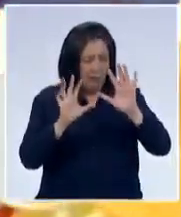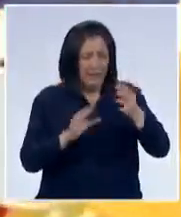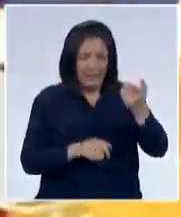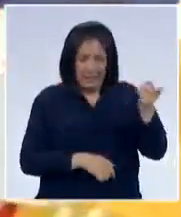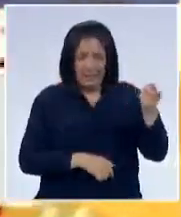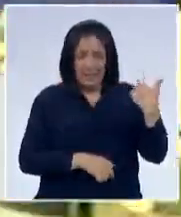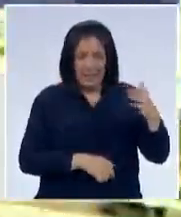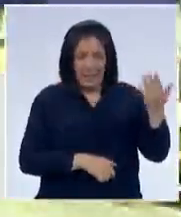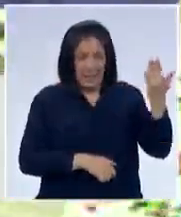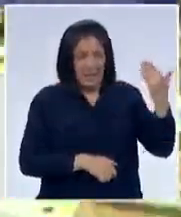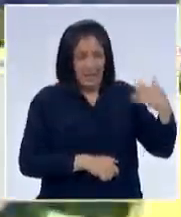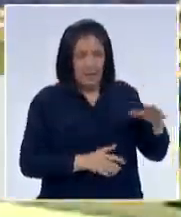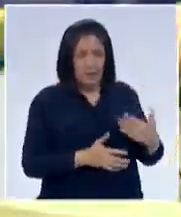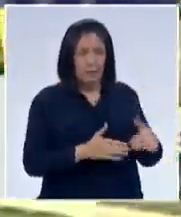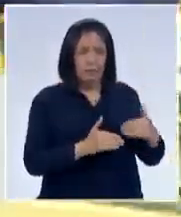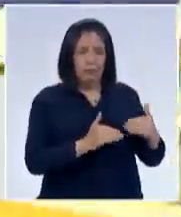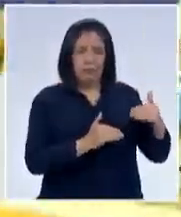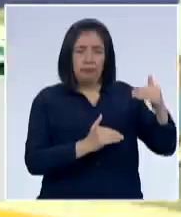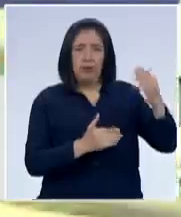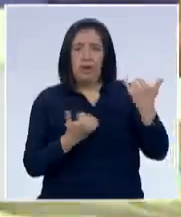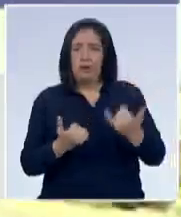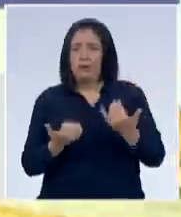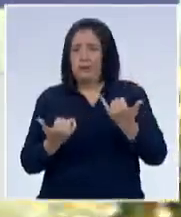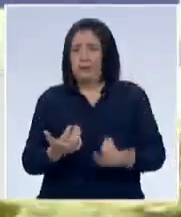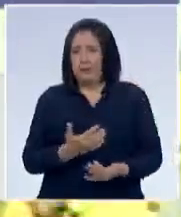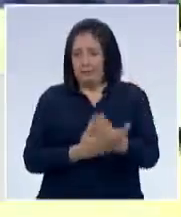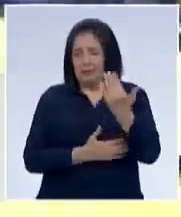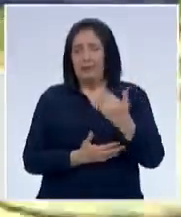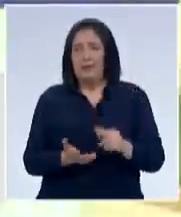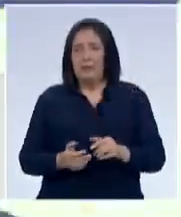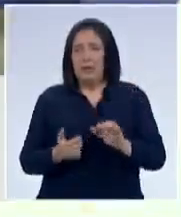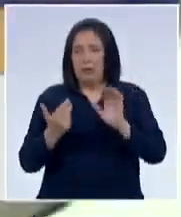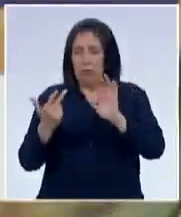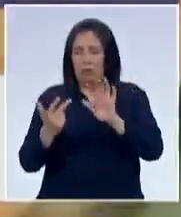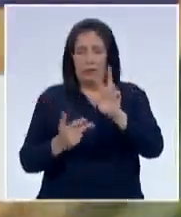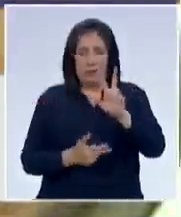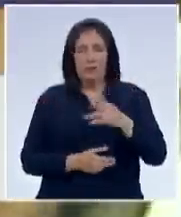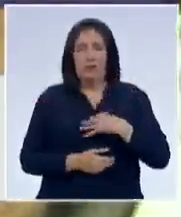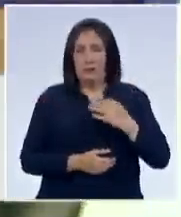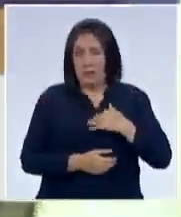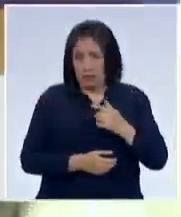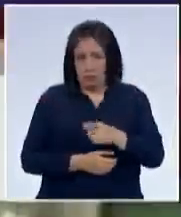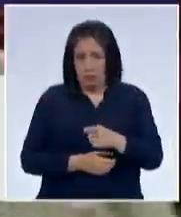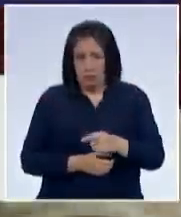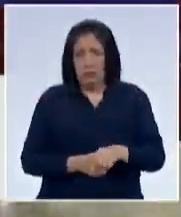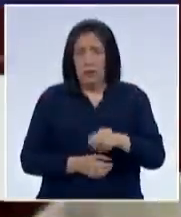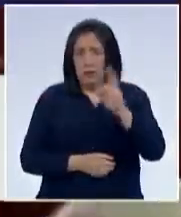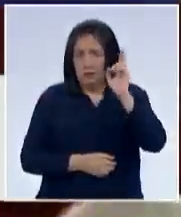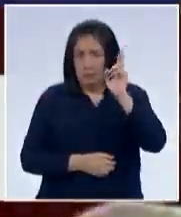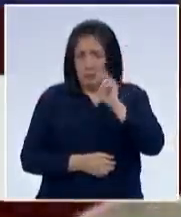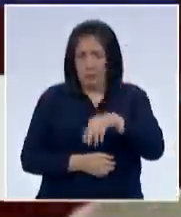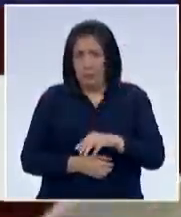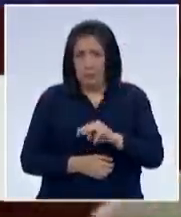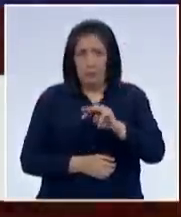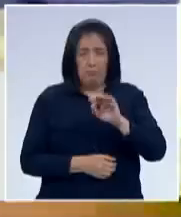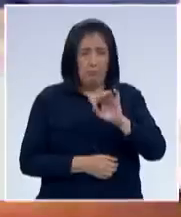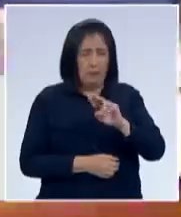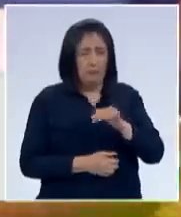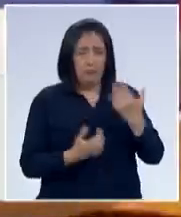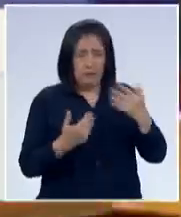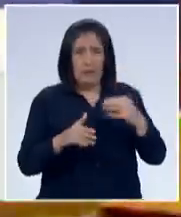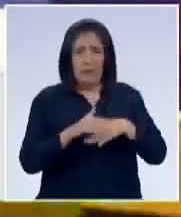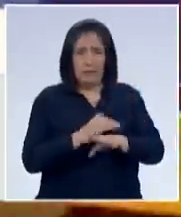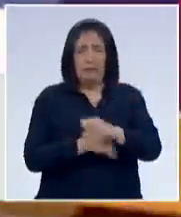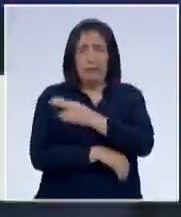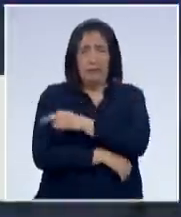esta mañana dejó de existir. 83 años tenía Mambo Park, ya llevaba varios días en el hospital